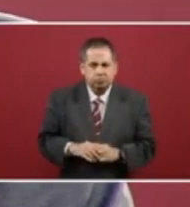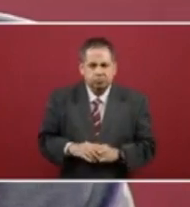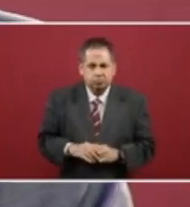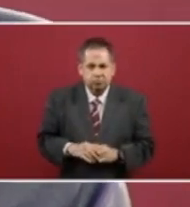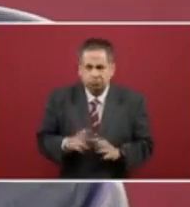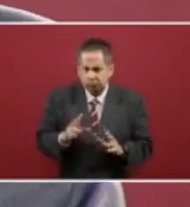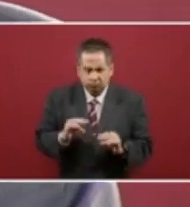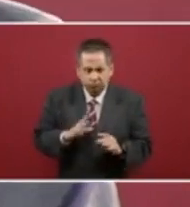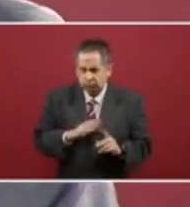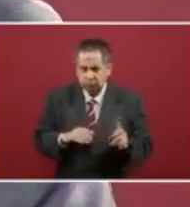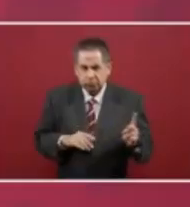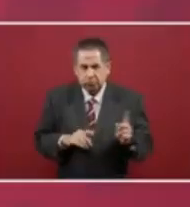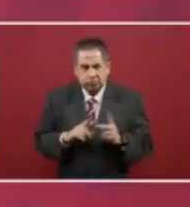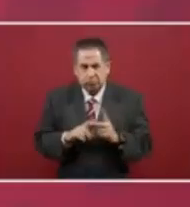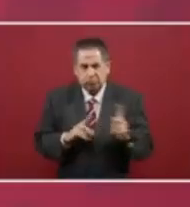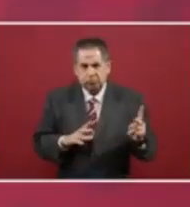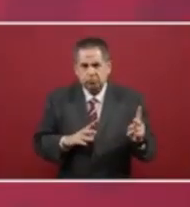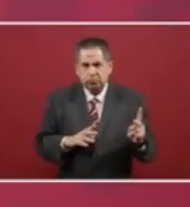no tiene